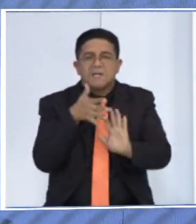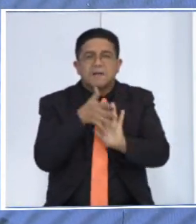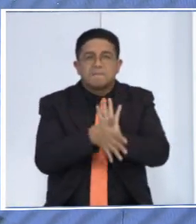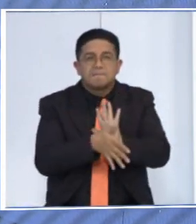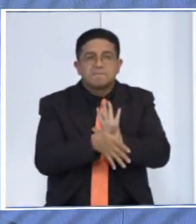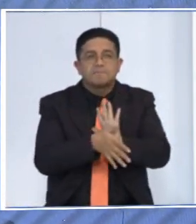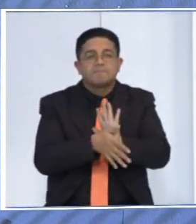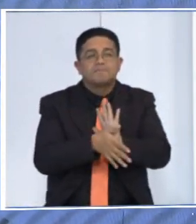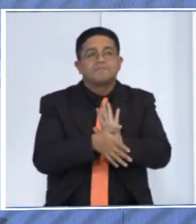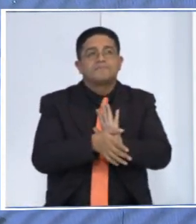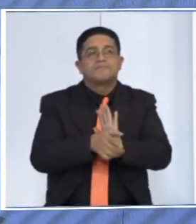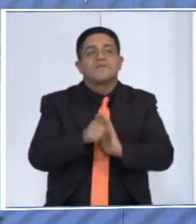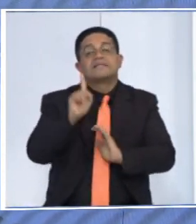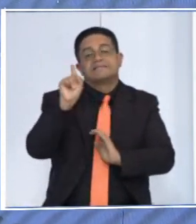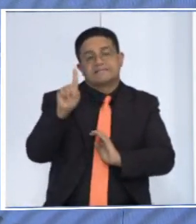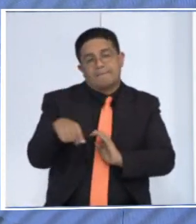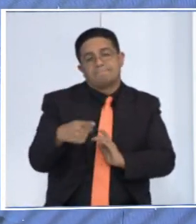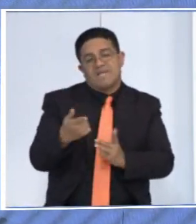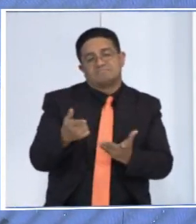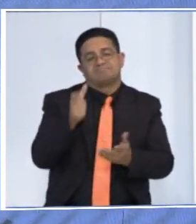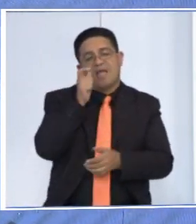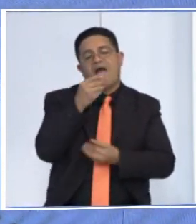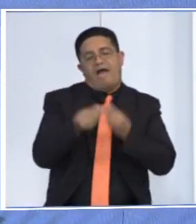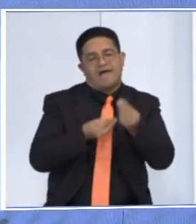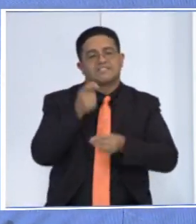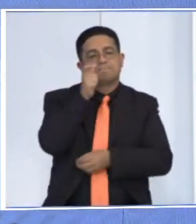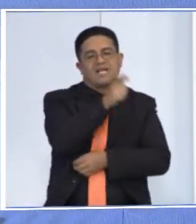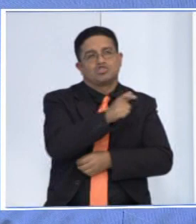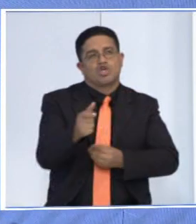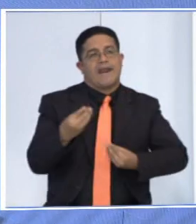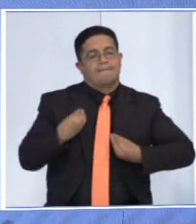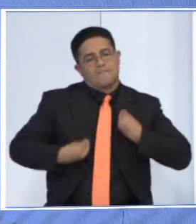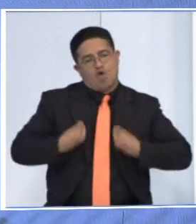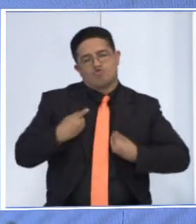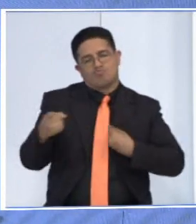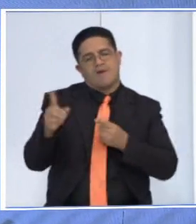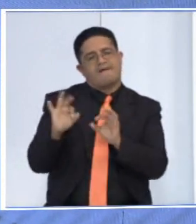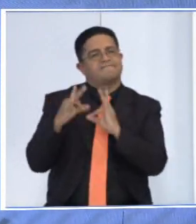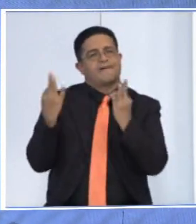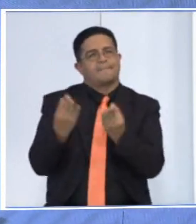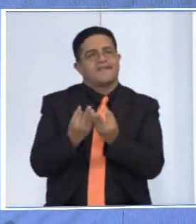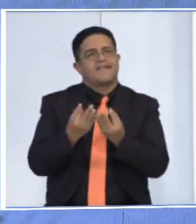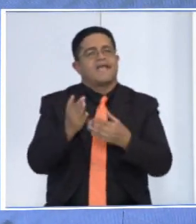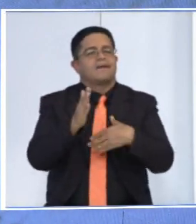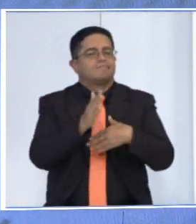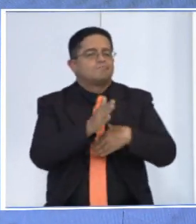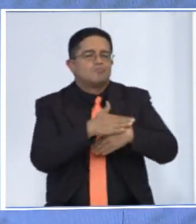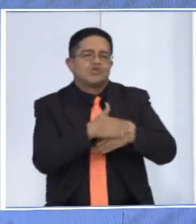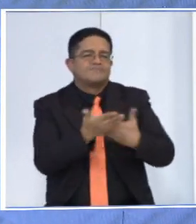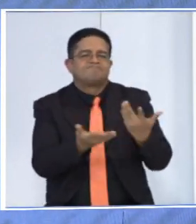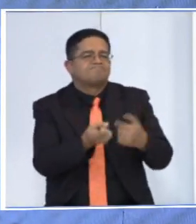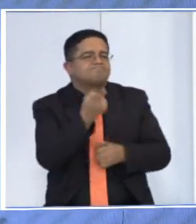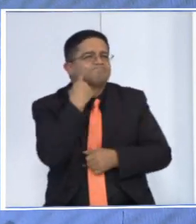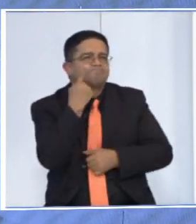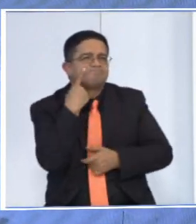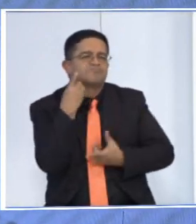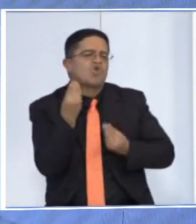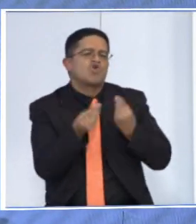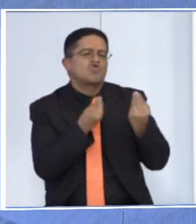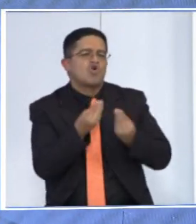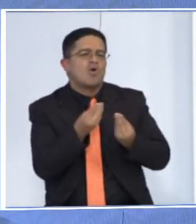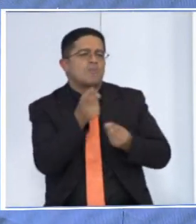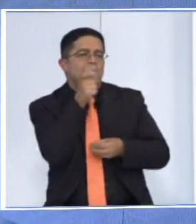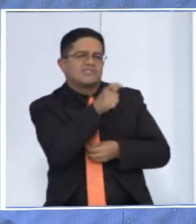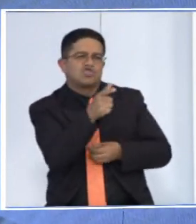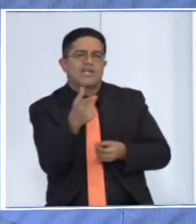también preocupaciones por parte del paciente y el núcleo familiar debido a Cómo es la reacción